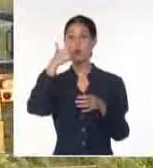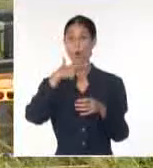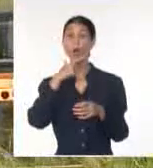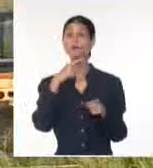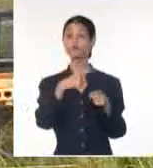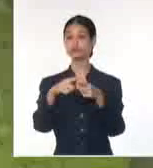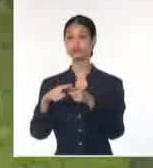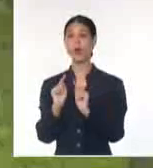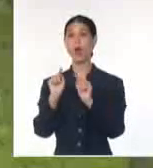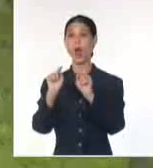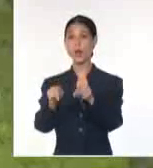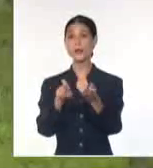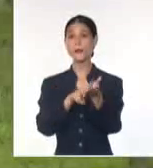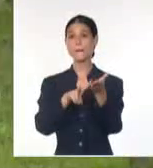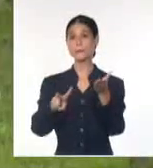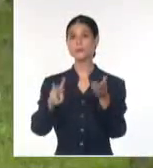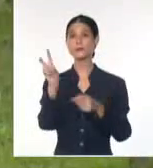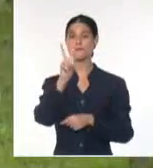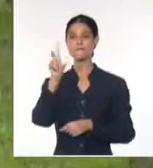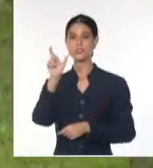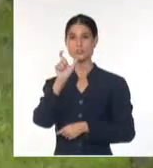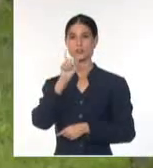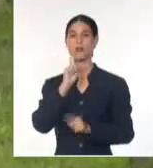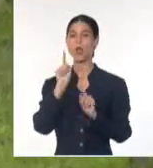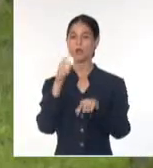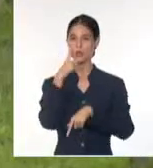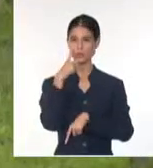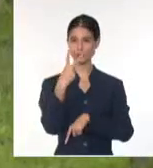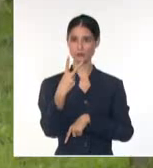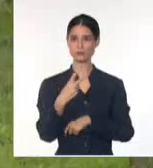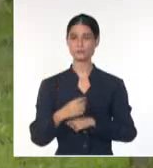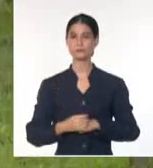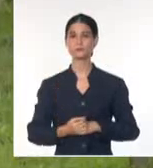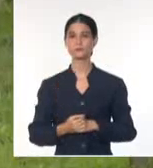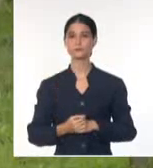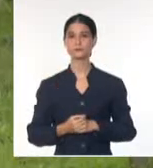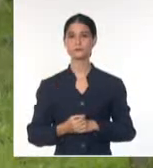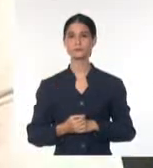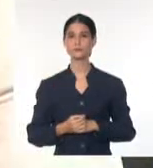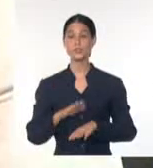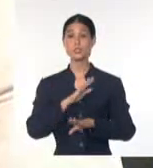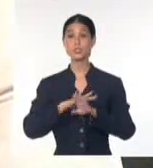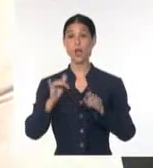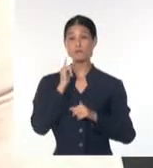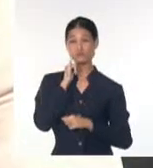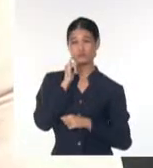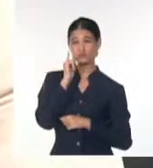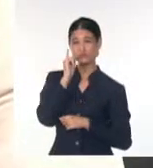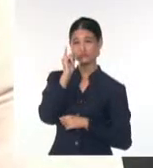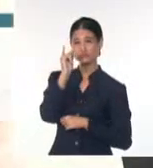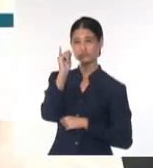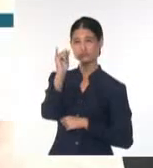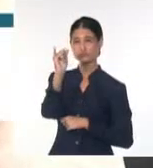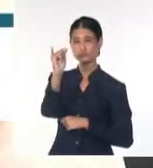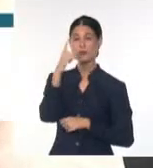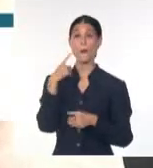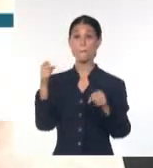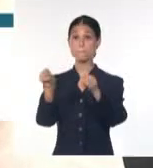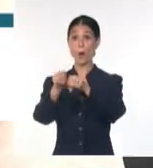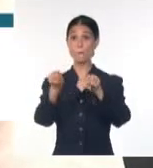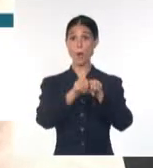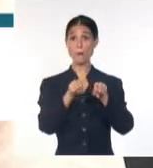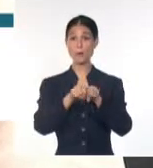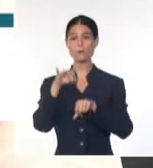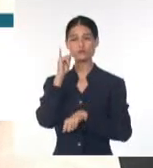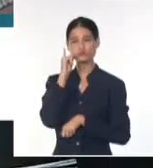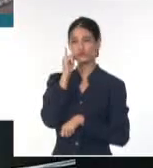en la provincia de Villa Clara. Ya tiene más de 4,5 kilómetros colocados y hay casi 9